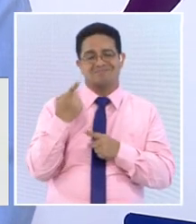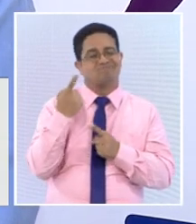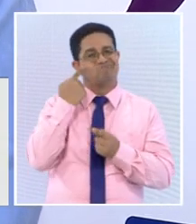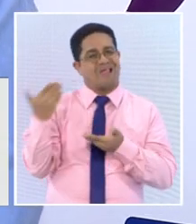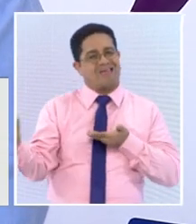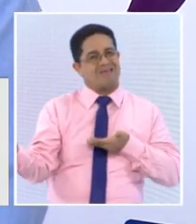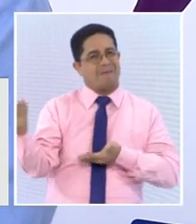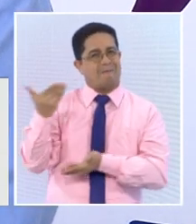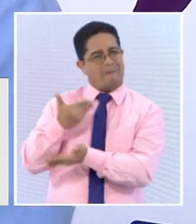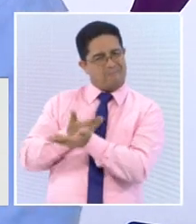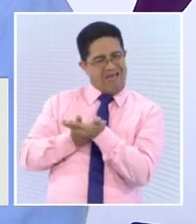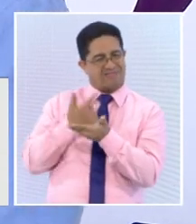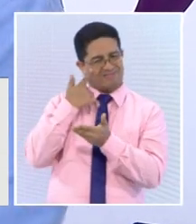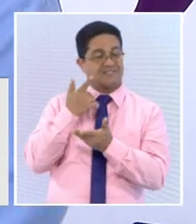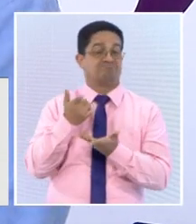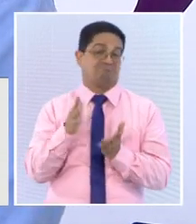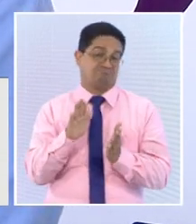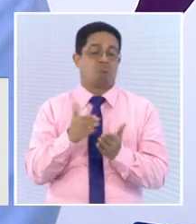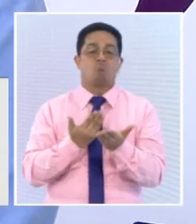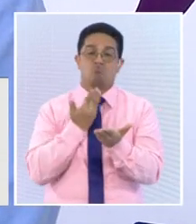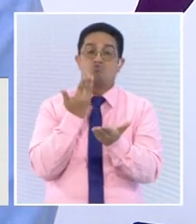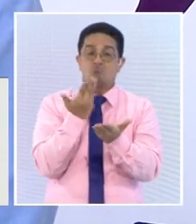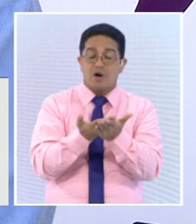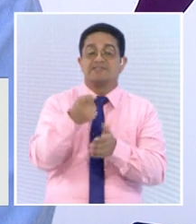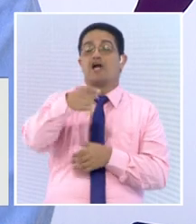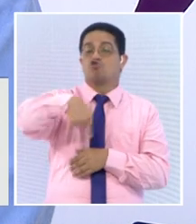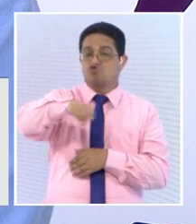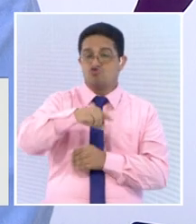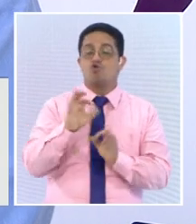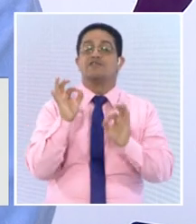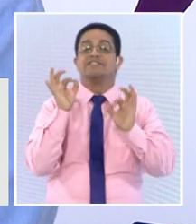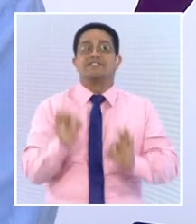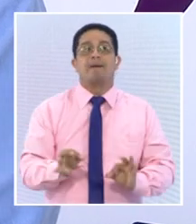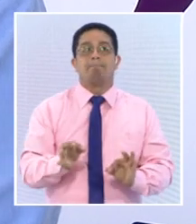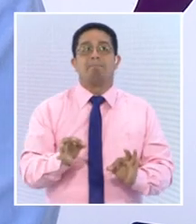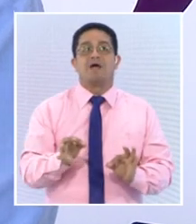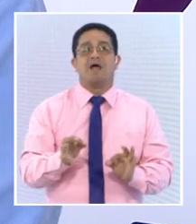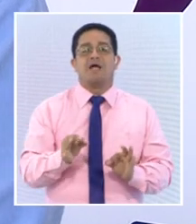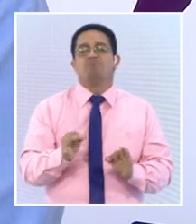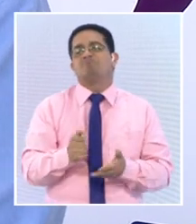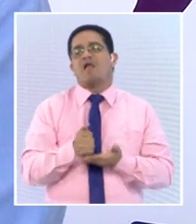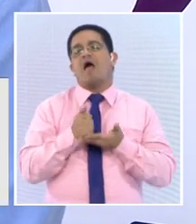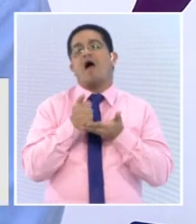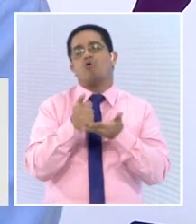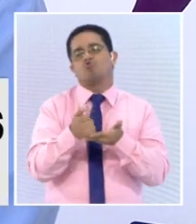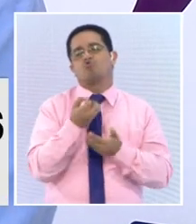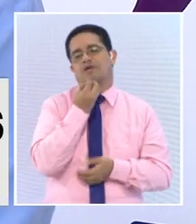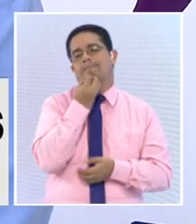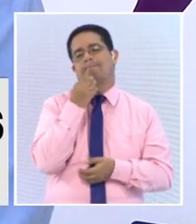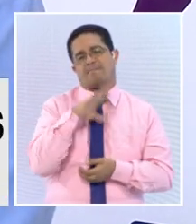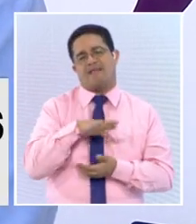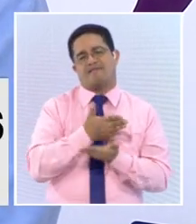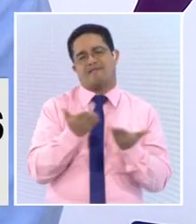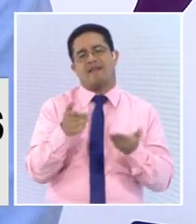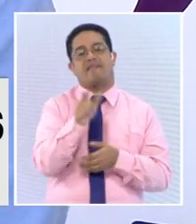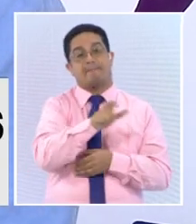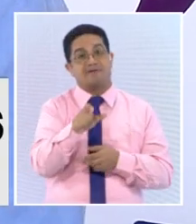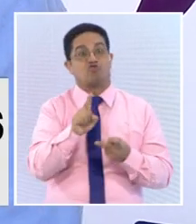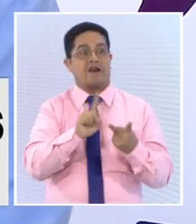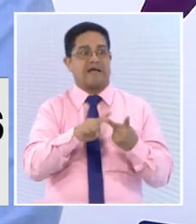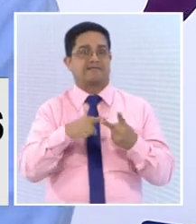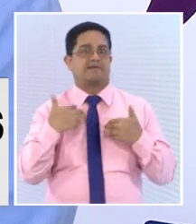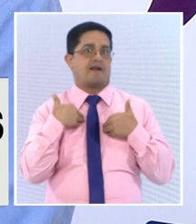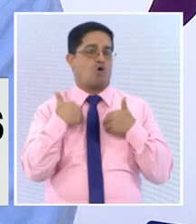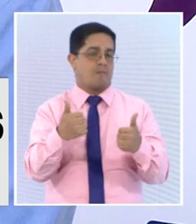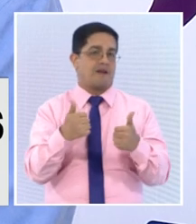cirugía. Así que, bueno, la propuesta de nosotros es siempre lo que es el beneficio y el bienestar para la salud, la recuperación y, bueno,